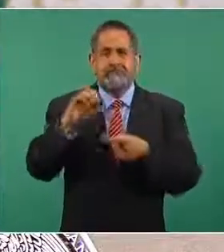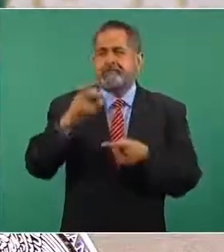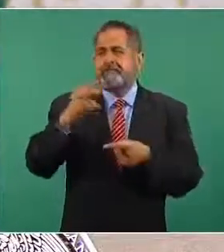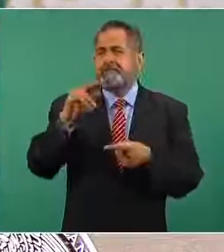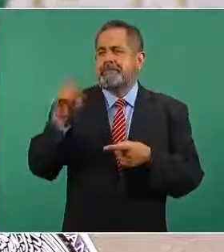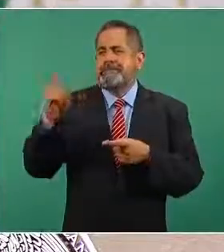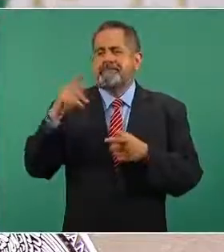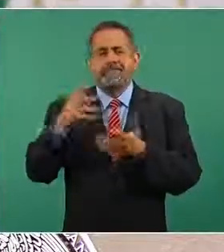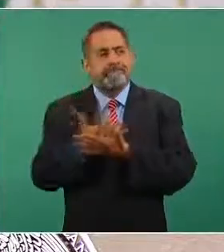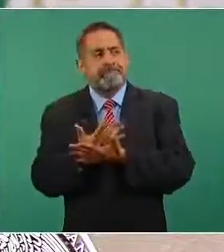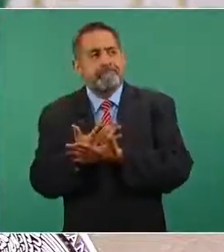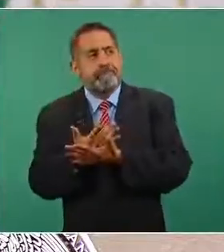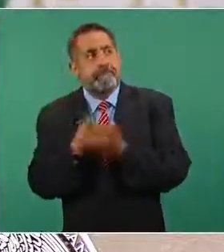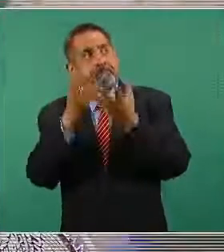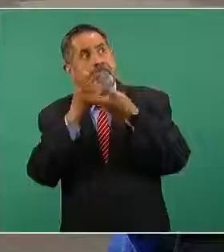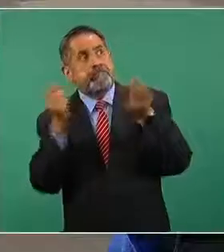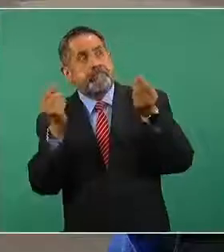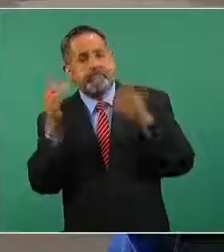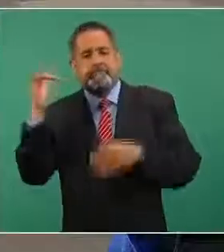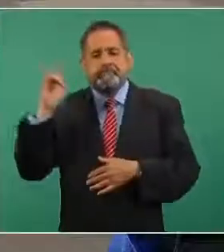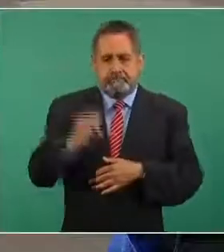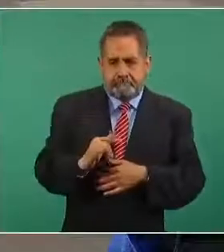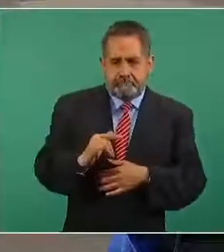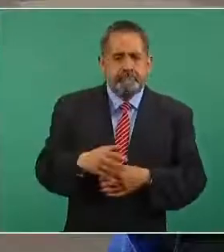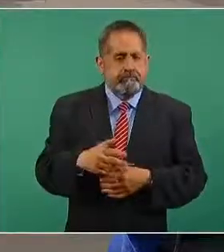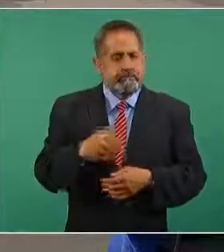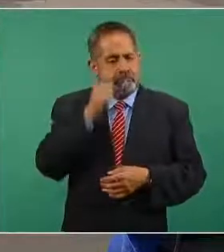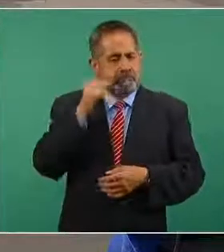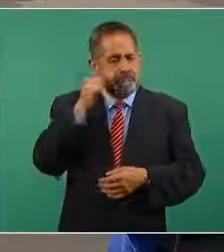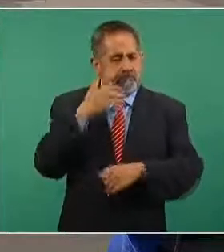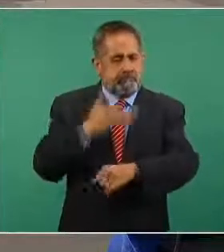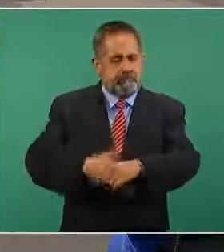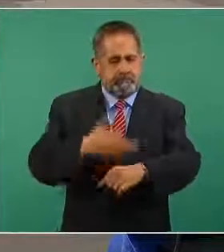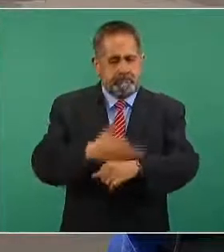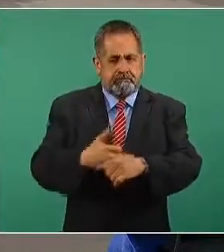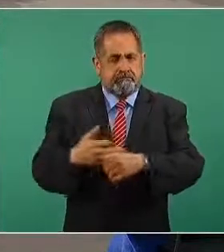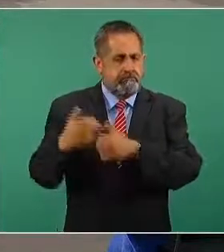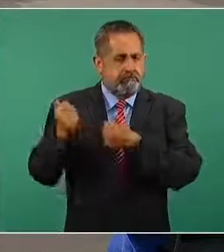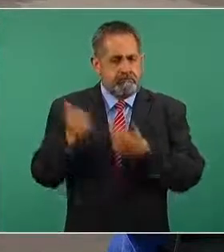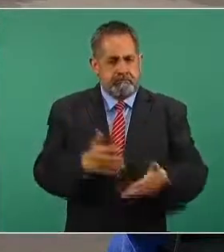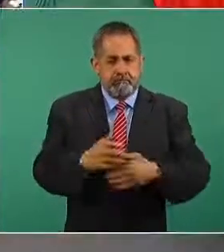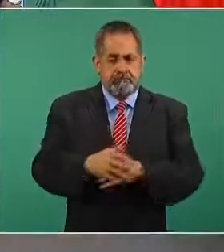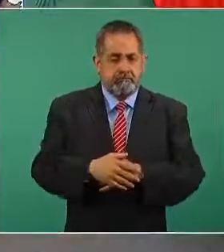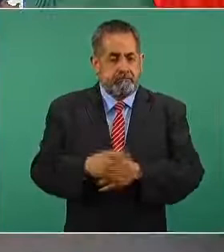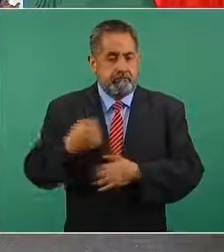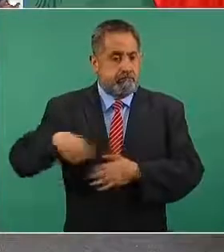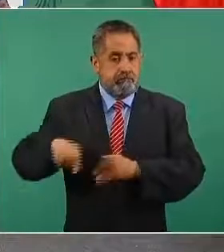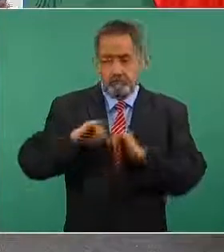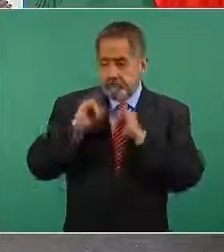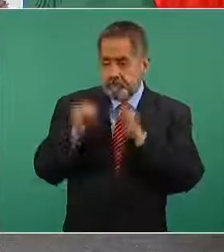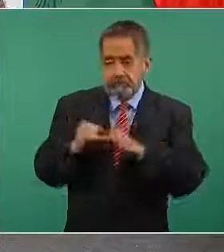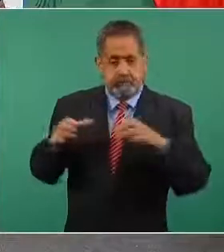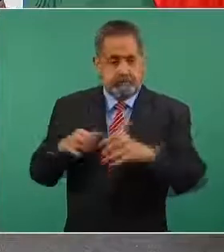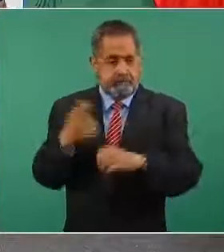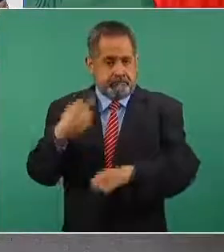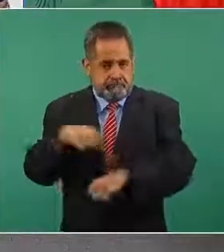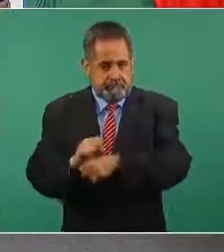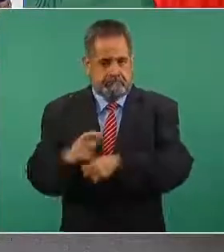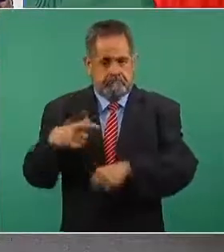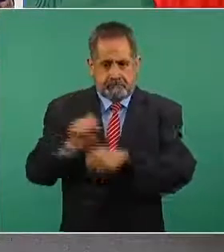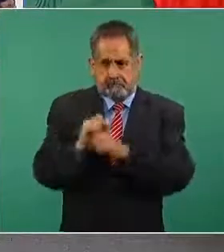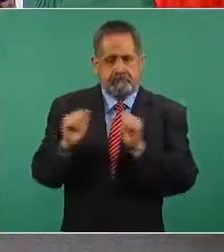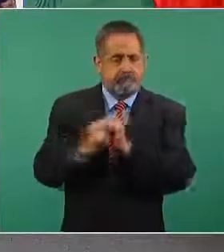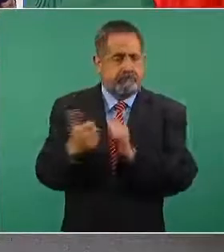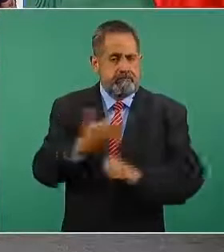fue donde se retuvieron. Pero llegaron ayer por la tarde, justo antes de la conferencia de prensa, mientras estábamos en la reunión que tenemos todas las semanas con